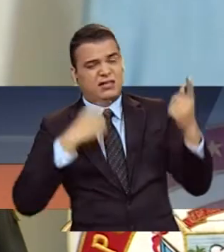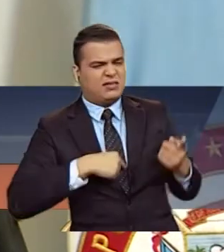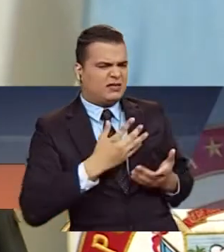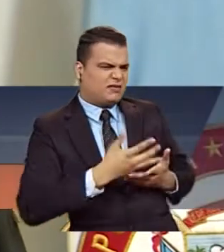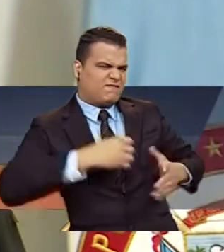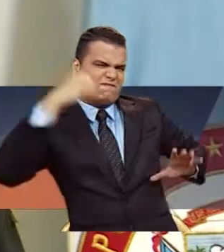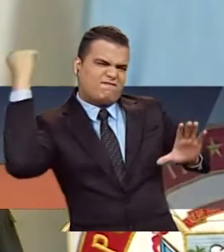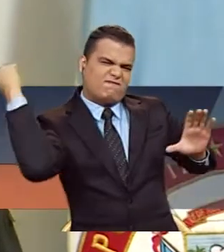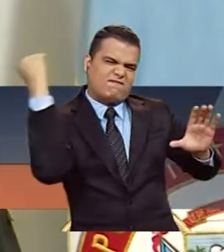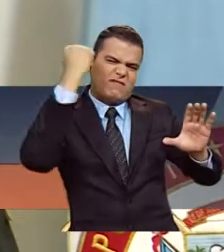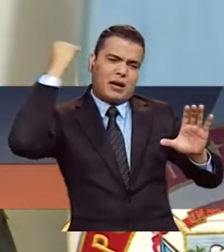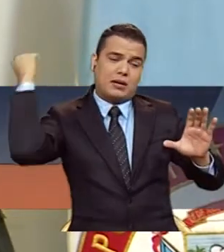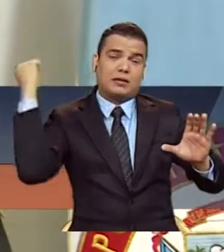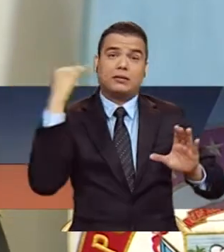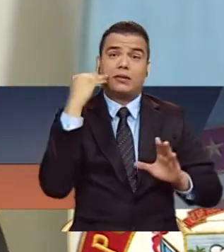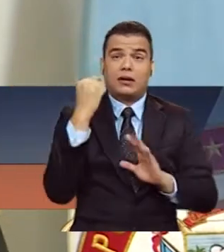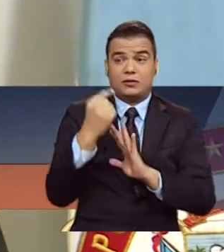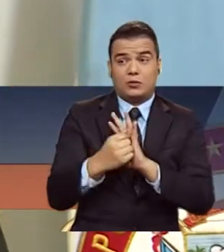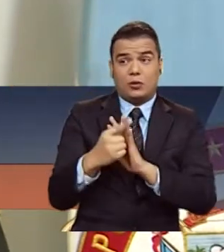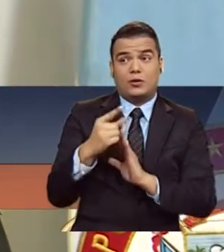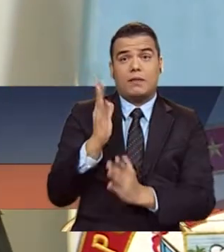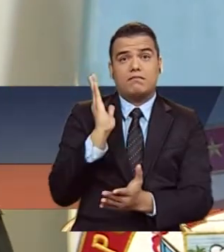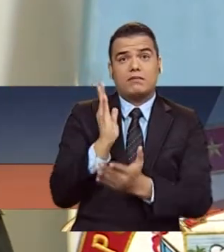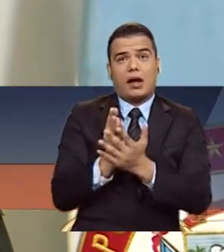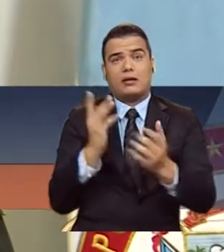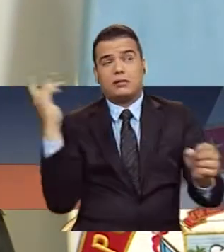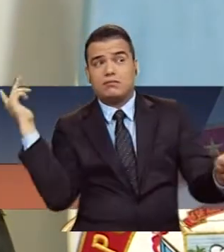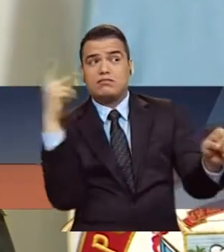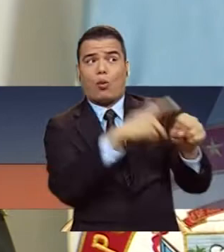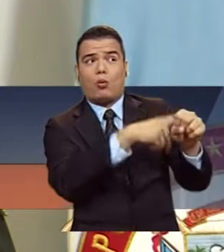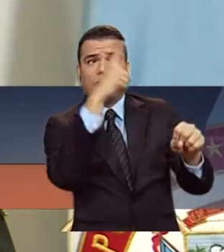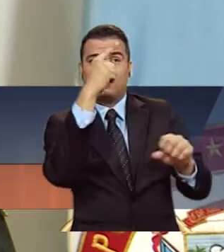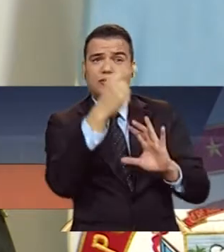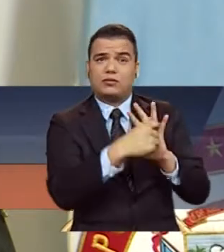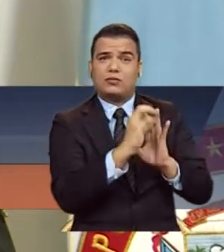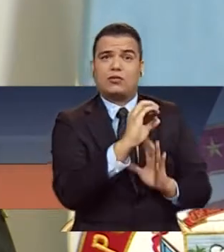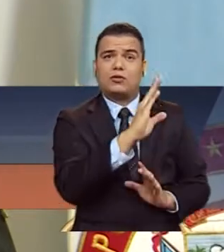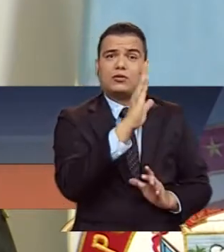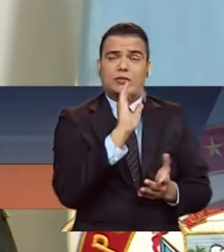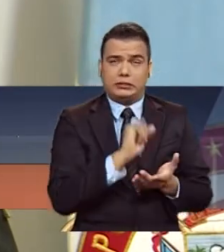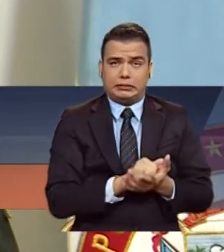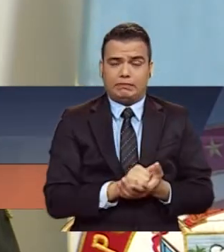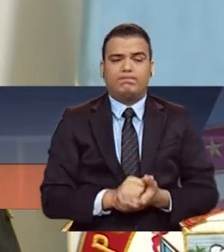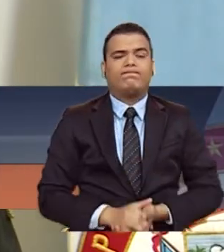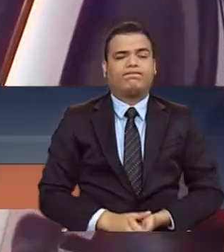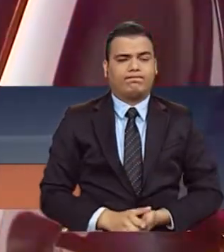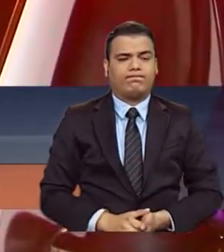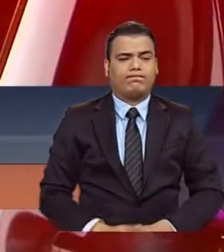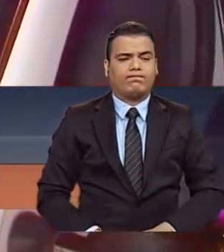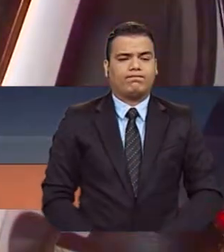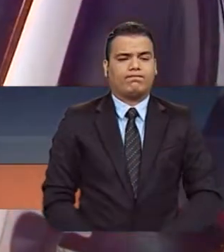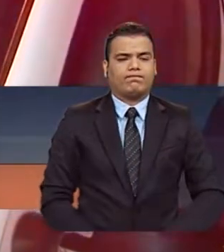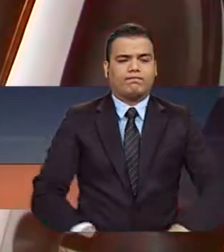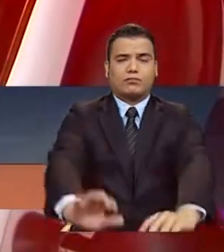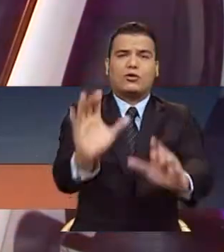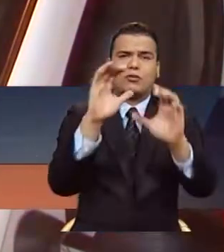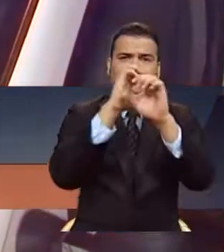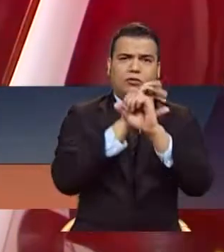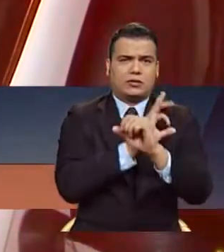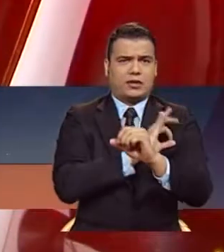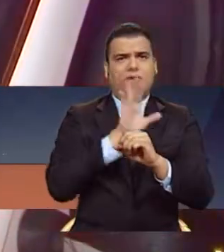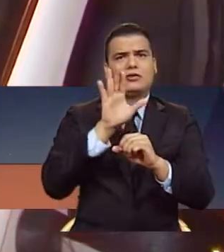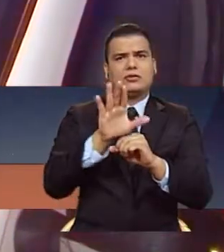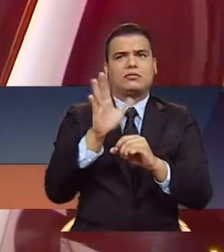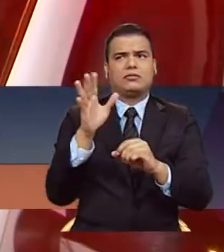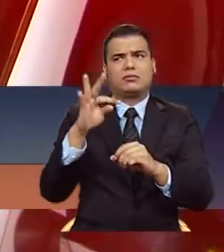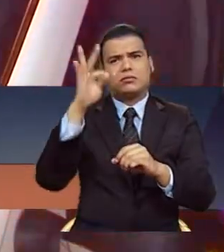dentro del hogar y la esposa pues le causó una herida con arma blanca incrustándole un cuchillo en el hombro. Durante la noche del sábado